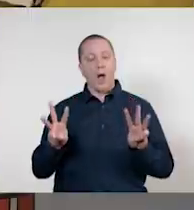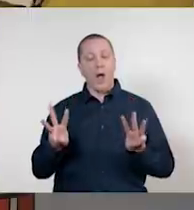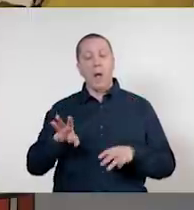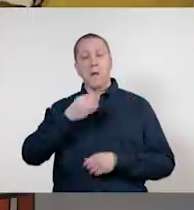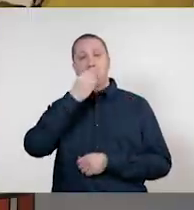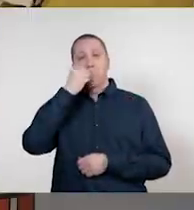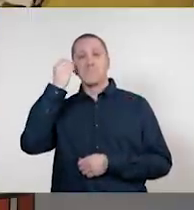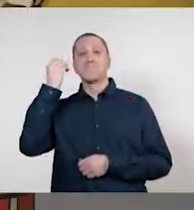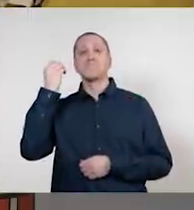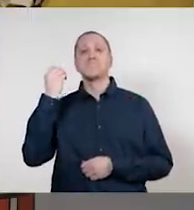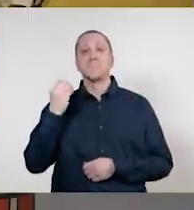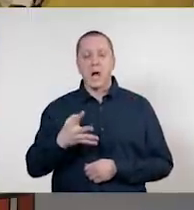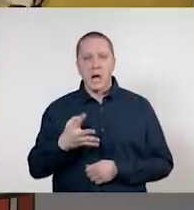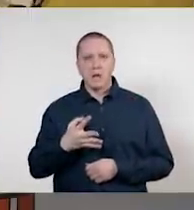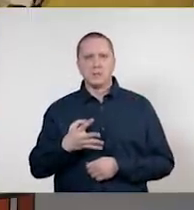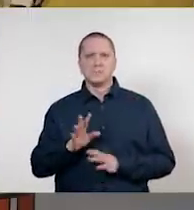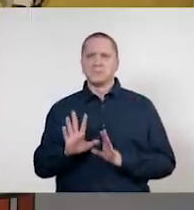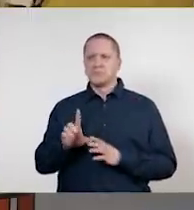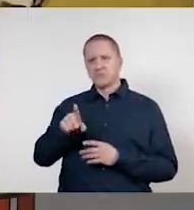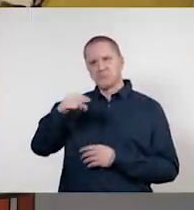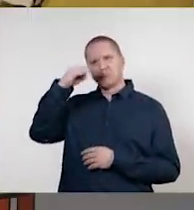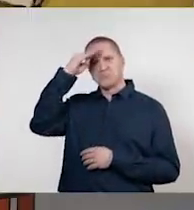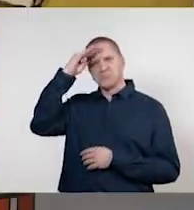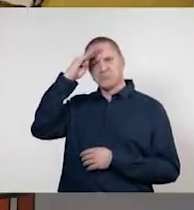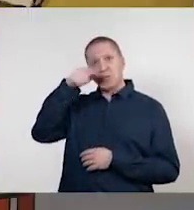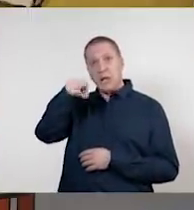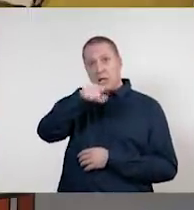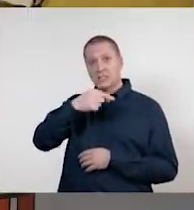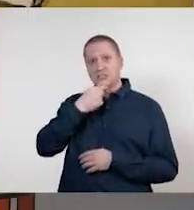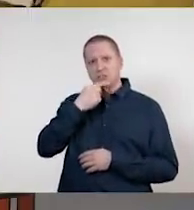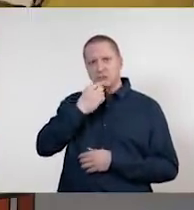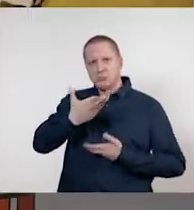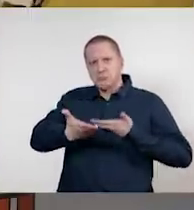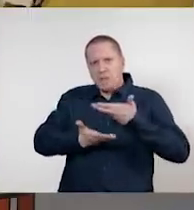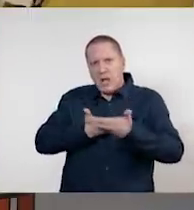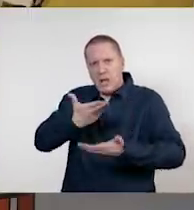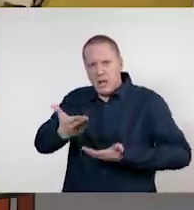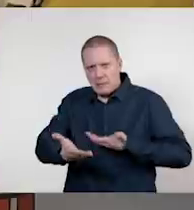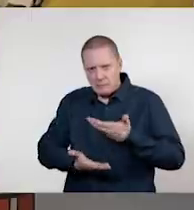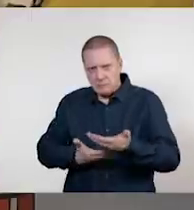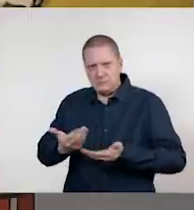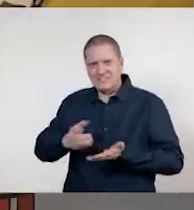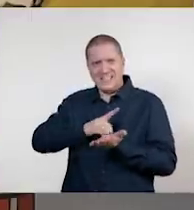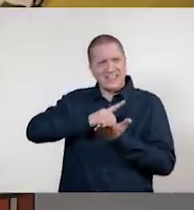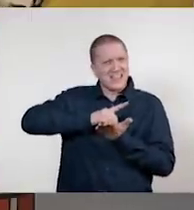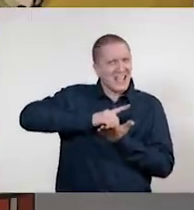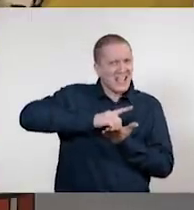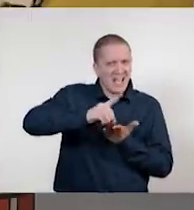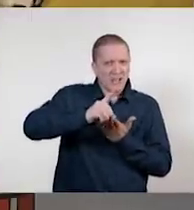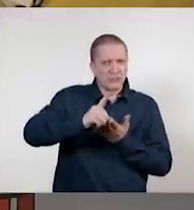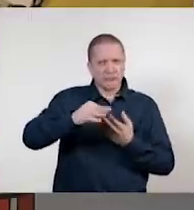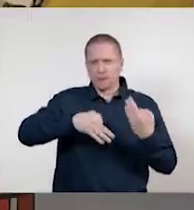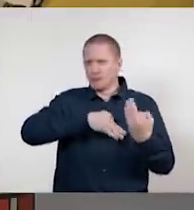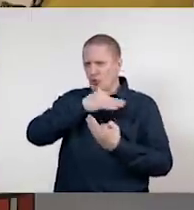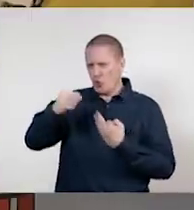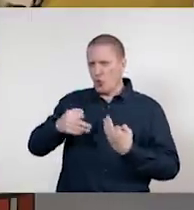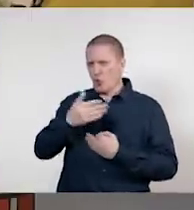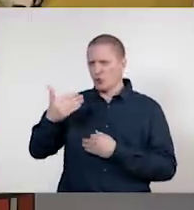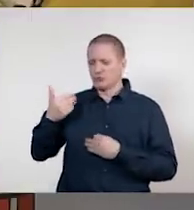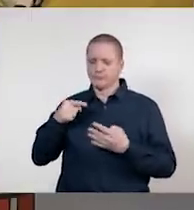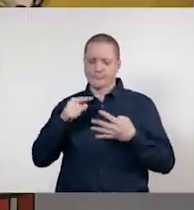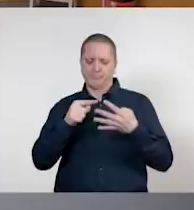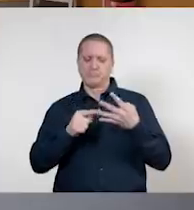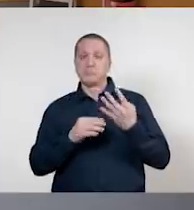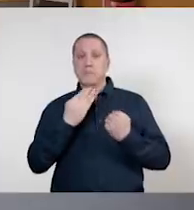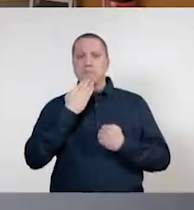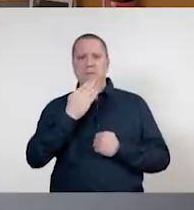¡Wow! Está padrísimo. Pues, si te parece, vamos a compartir con las niñas y con los niños que nos ven todos los derechos que tenemos. Me parece muy